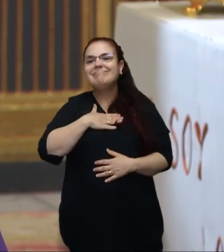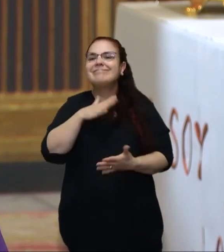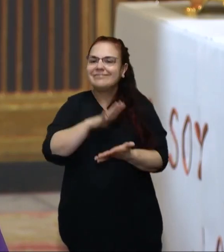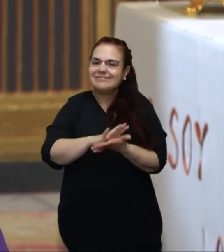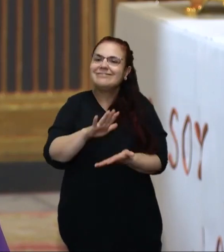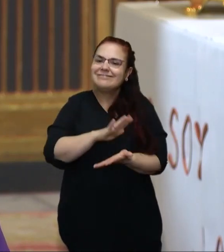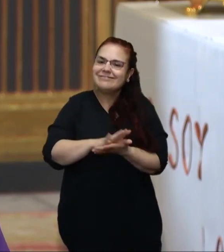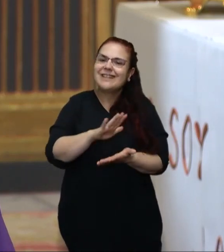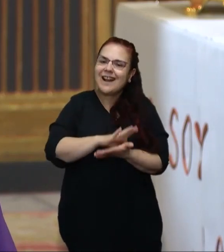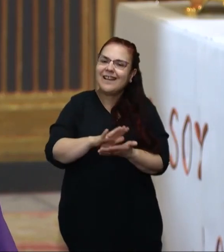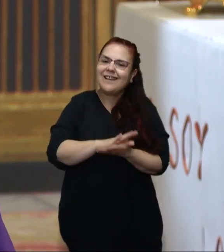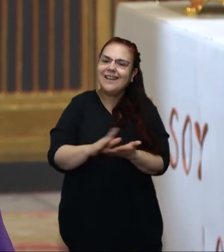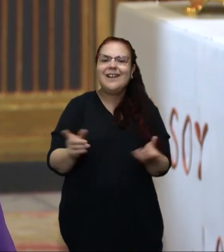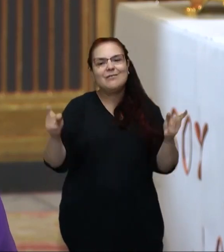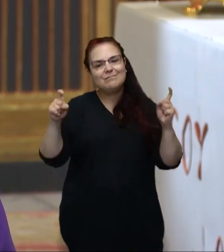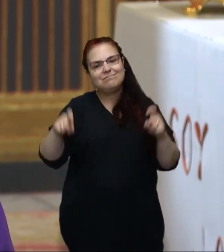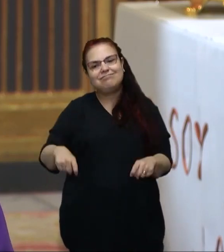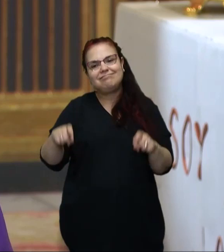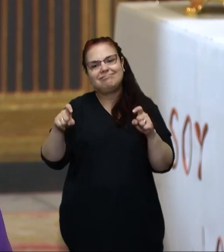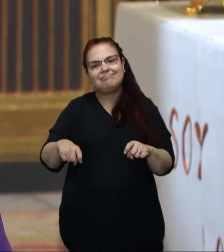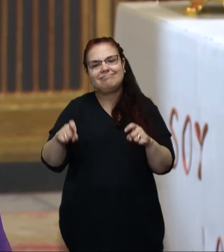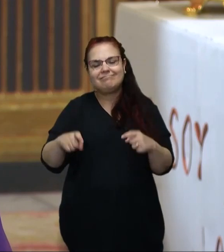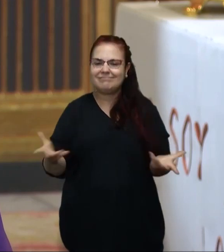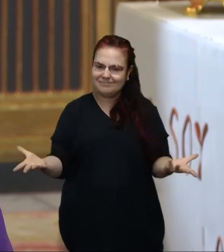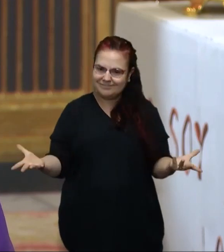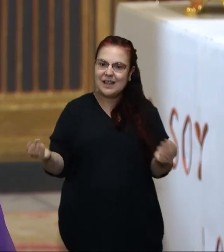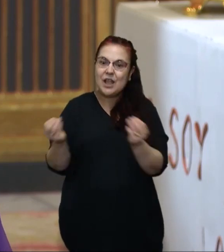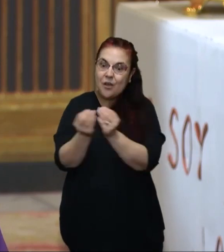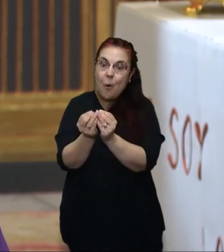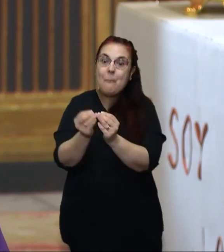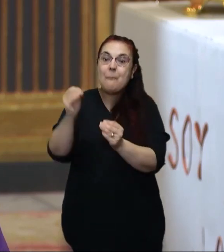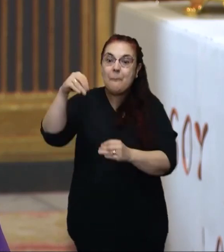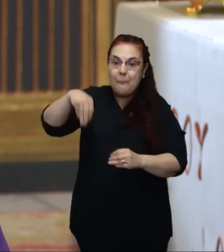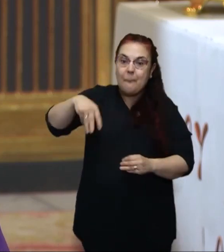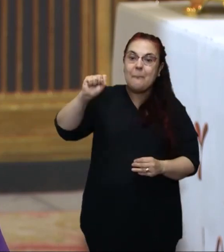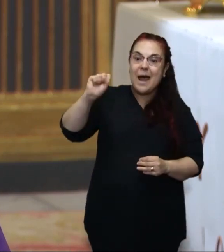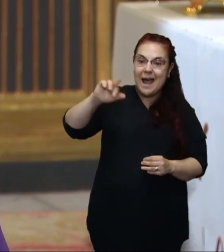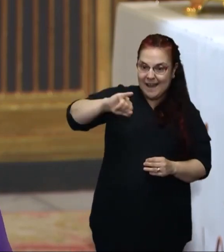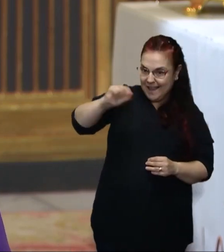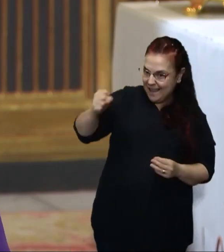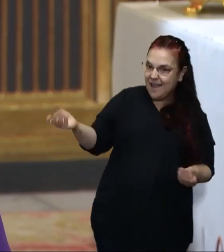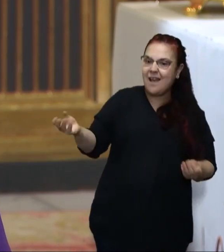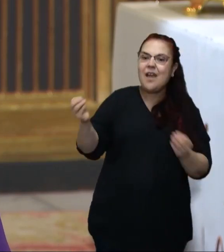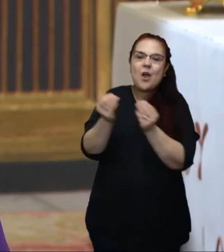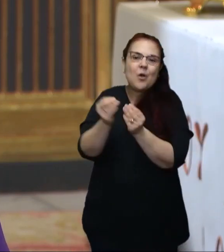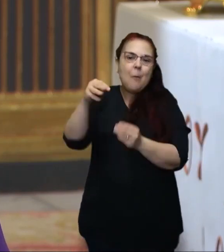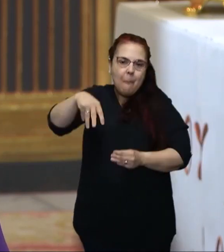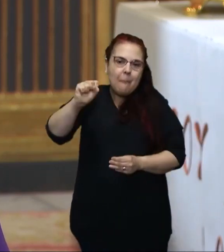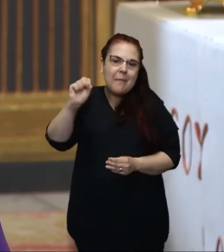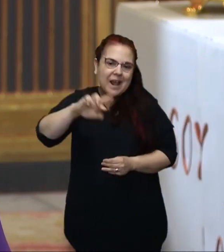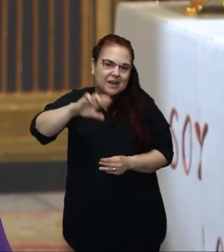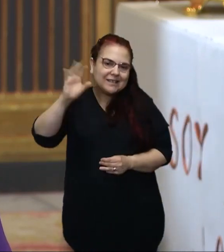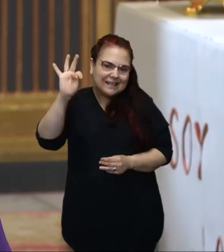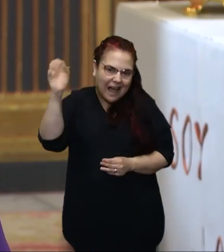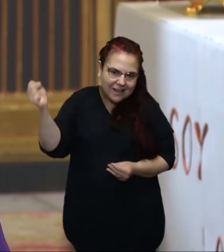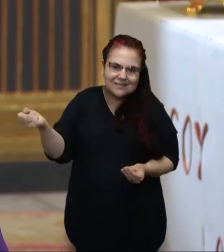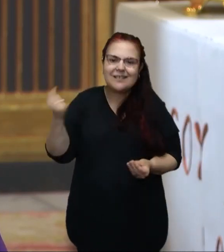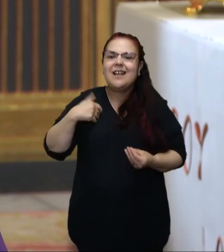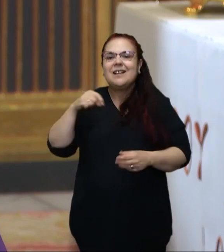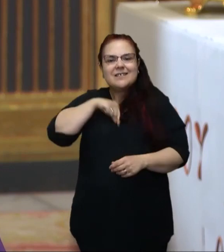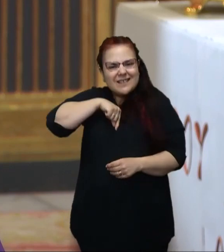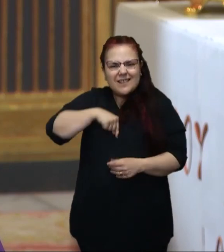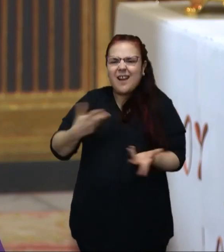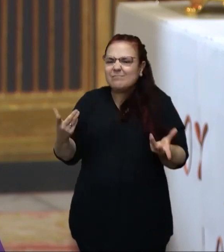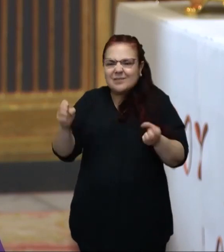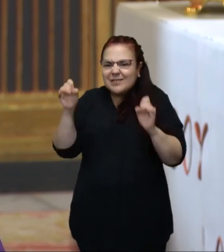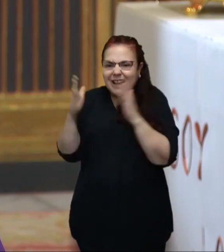María, donde Jesús se sentía a salvo, donde Jesús, en definitiva, se sentía en casa. Y allí se